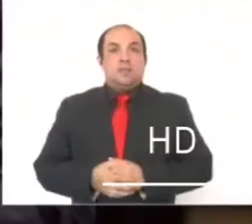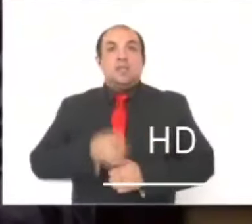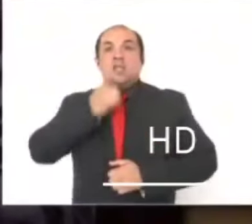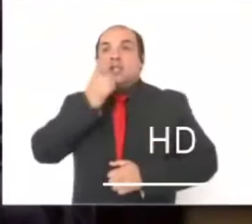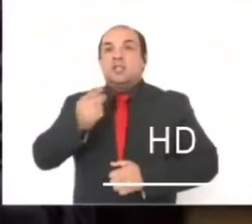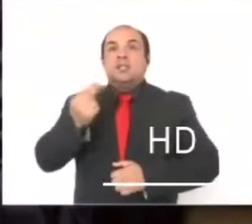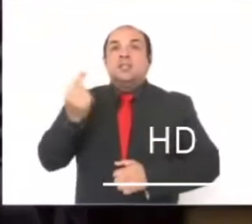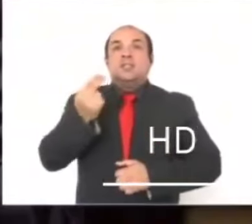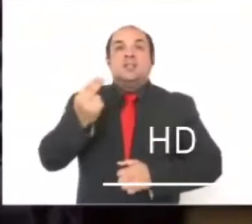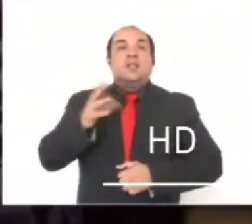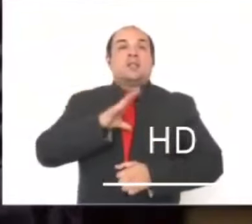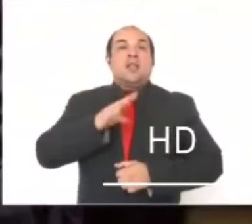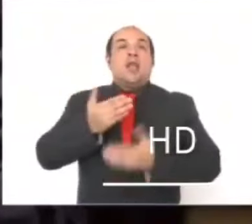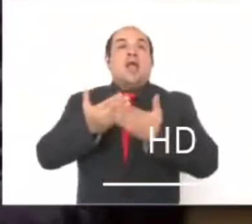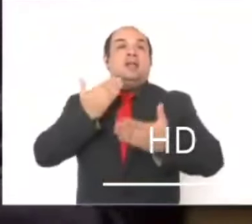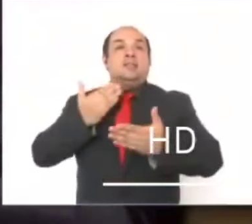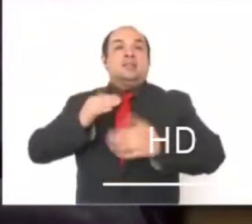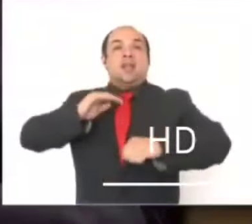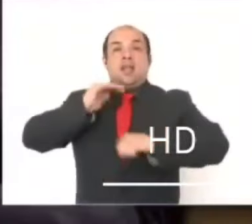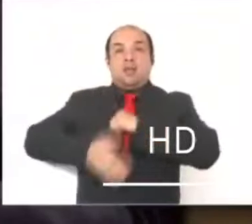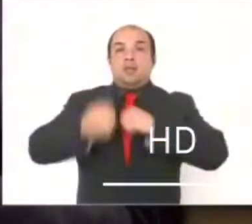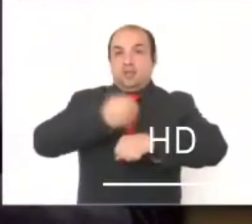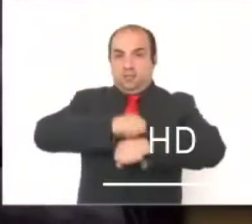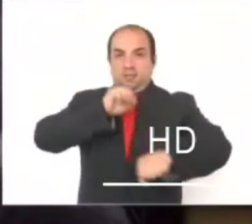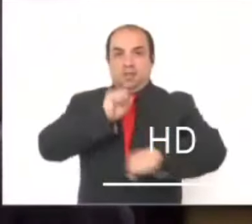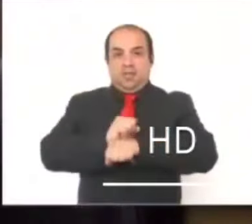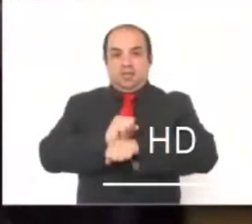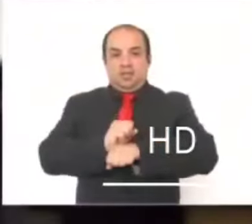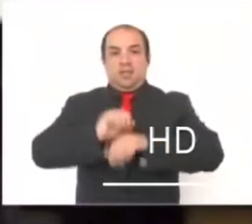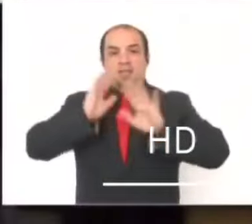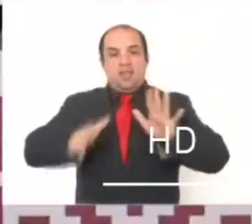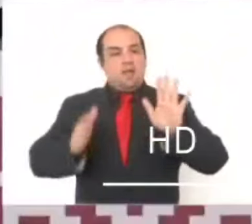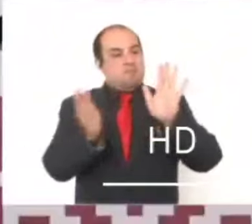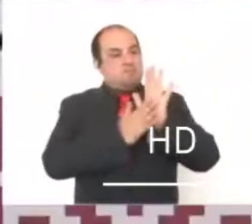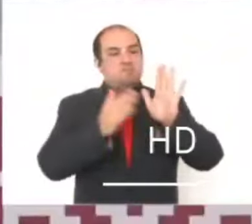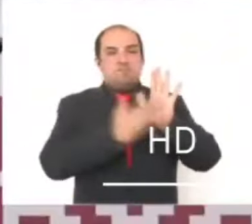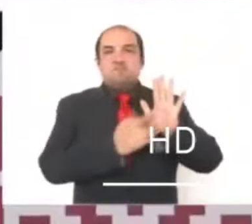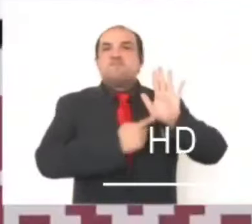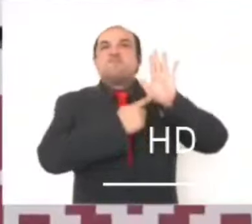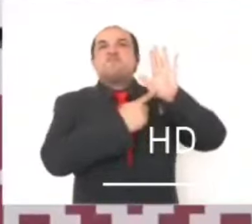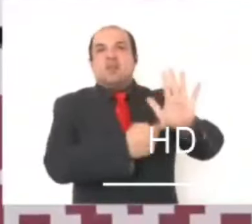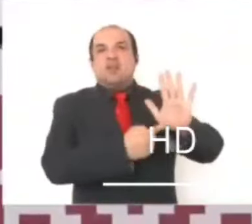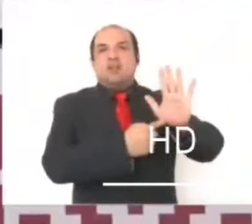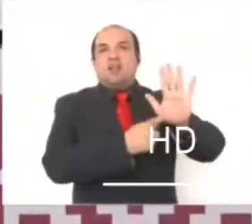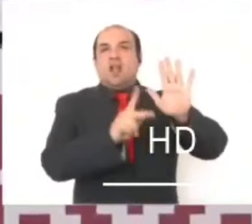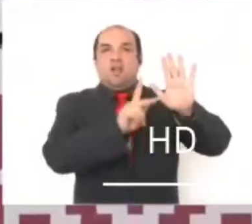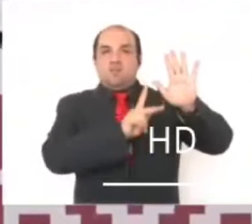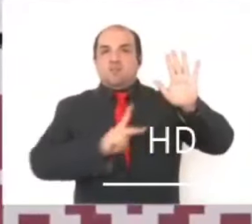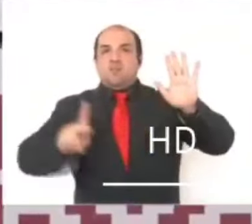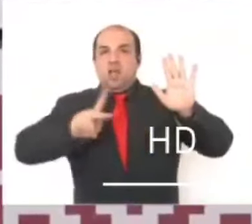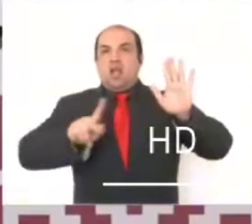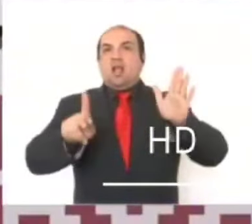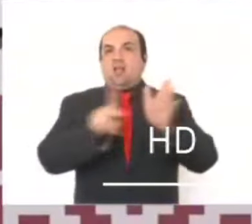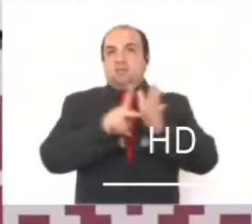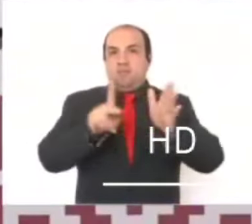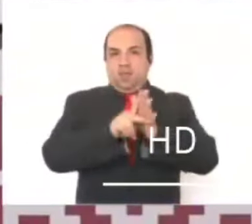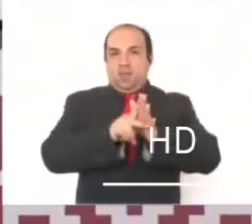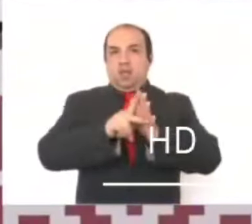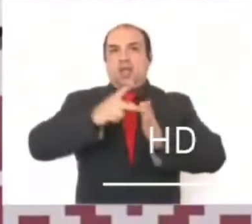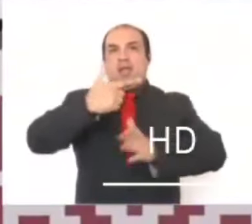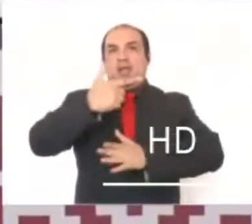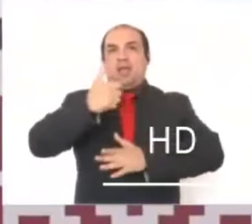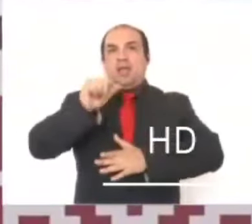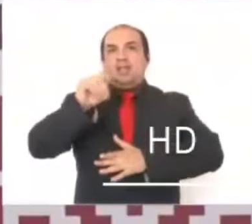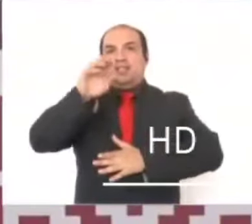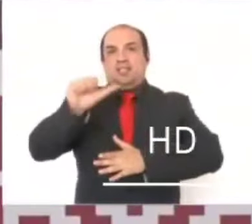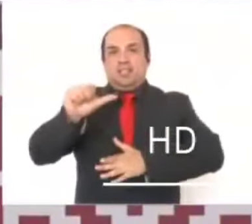antes de que termine la semana. Y miren, aquí está. publicada en la Gaceta Oficial